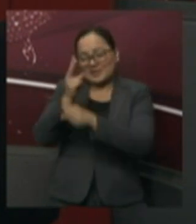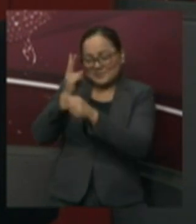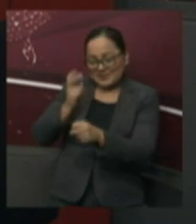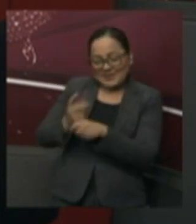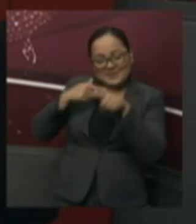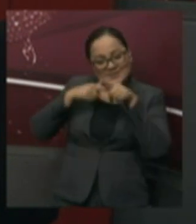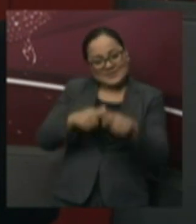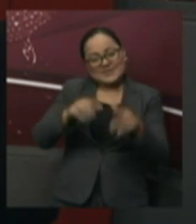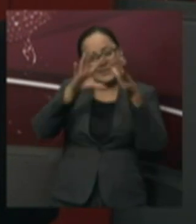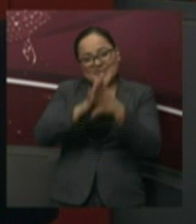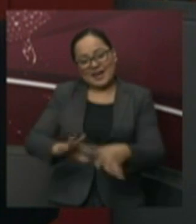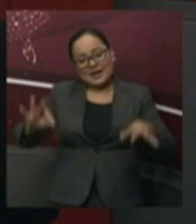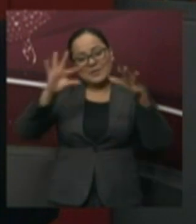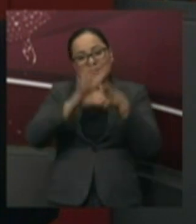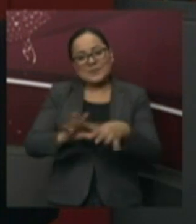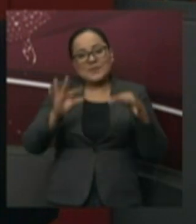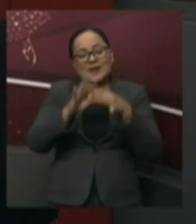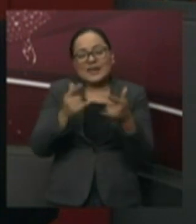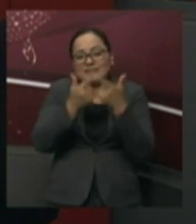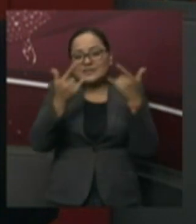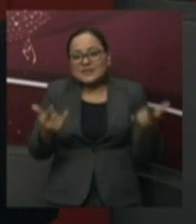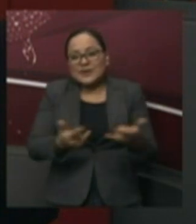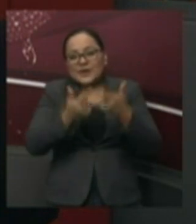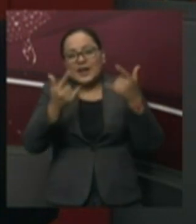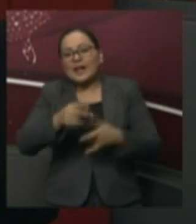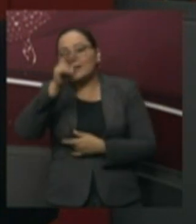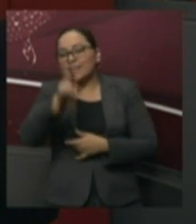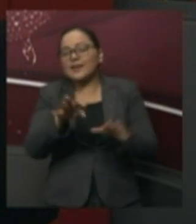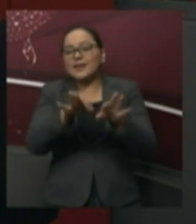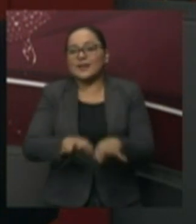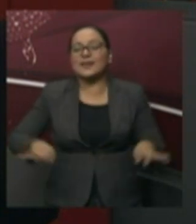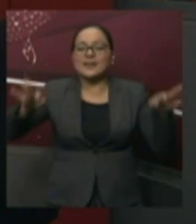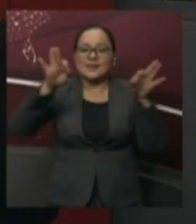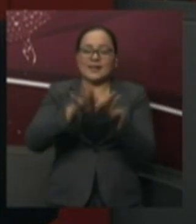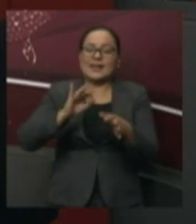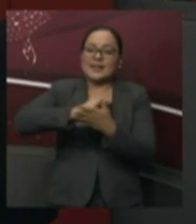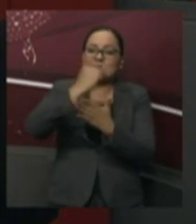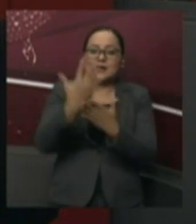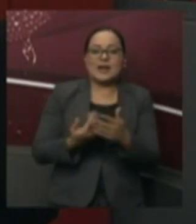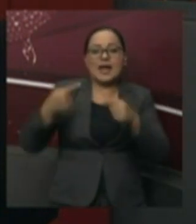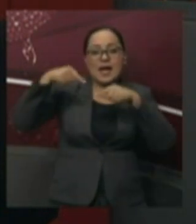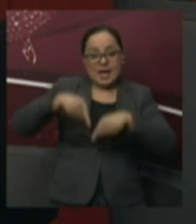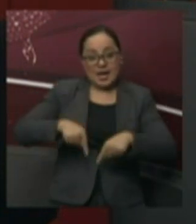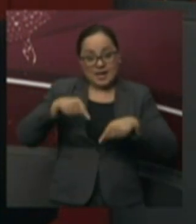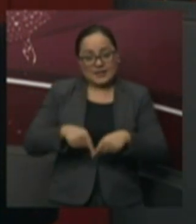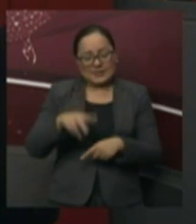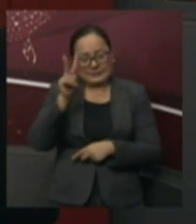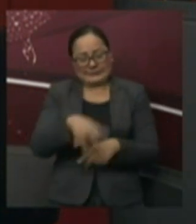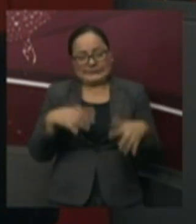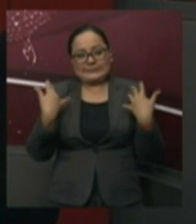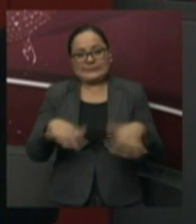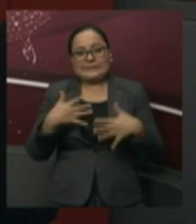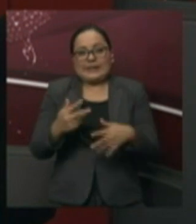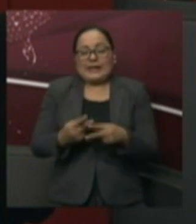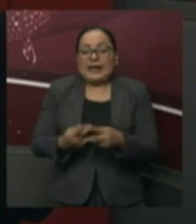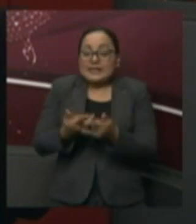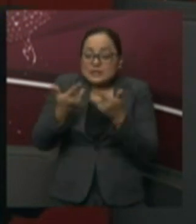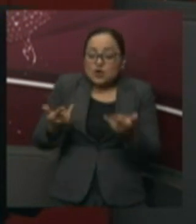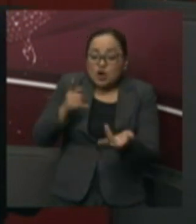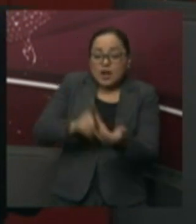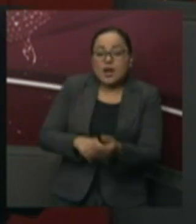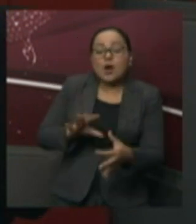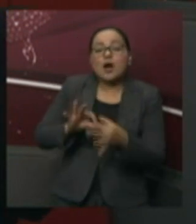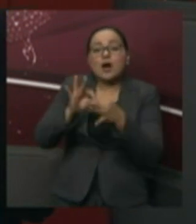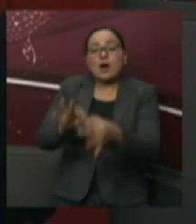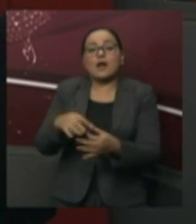continuemos desgranando todo lo que está atrás de un símbolo del Parlamento. Es increíble todo lo que hay detrás de una obra que está